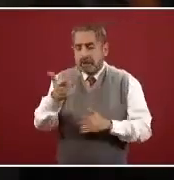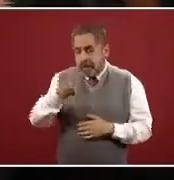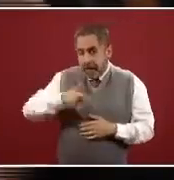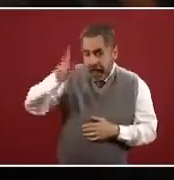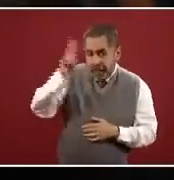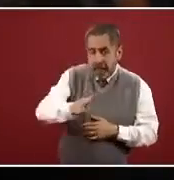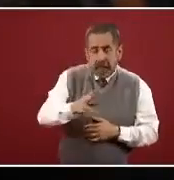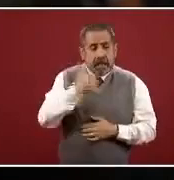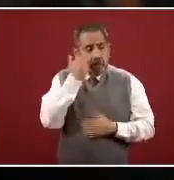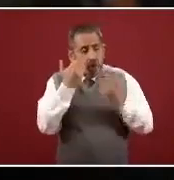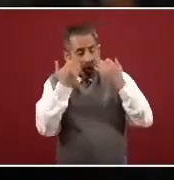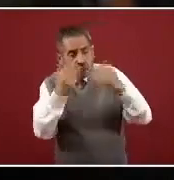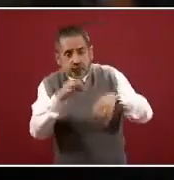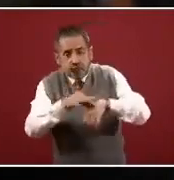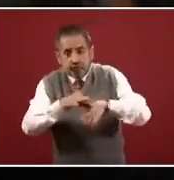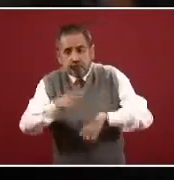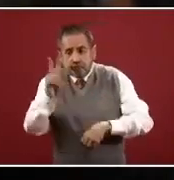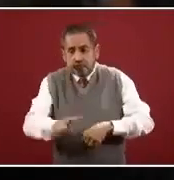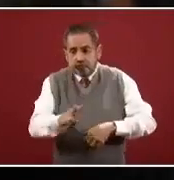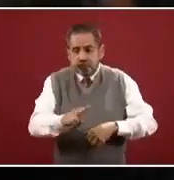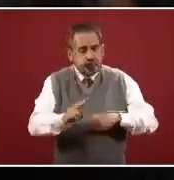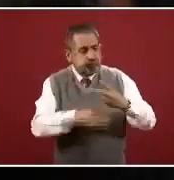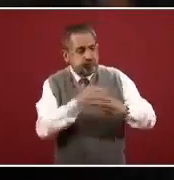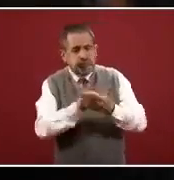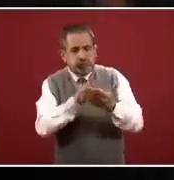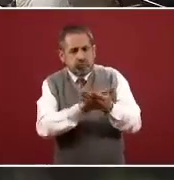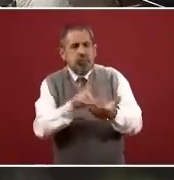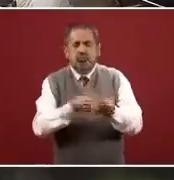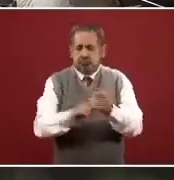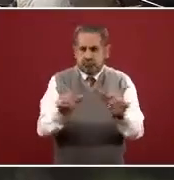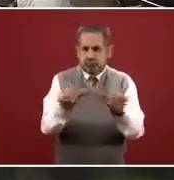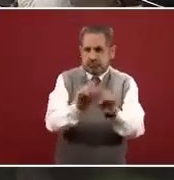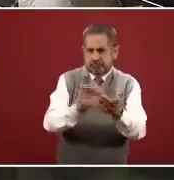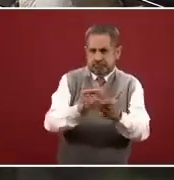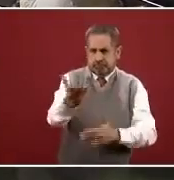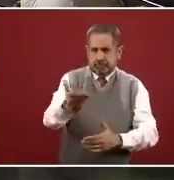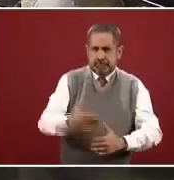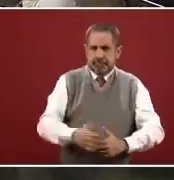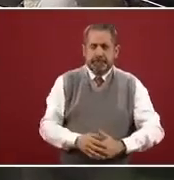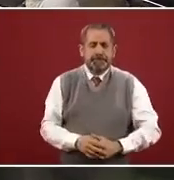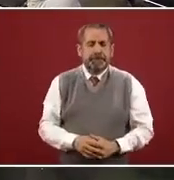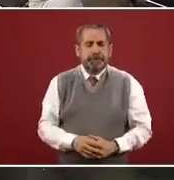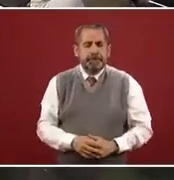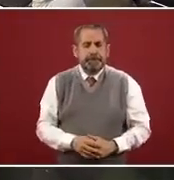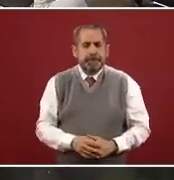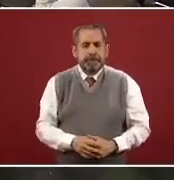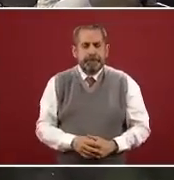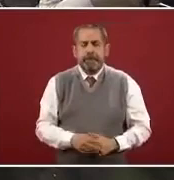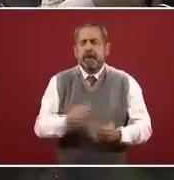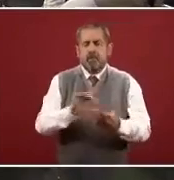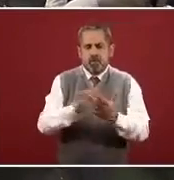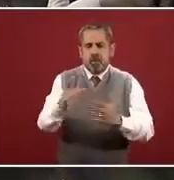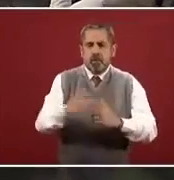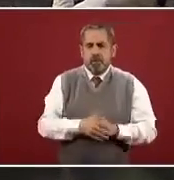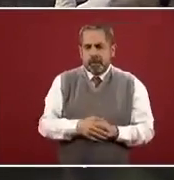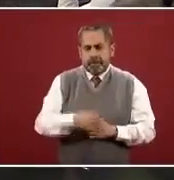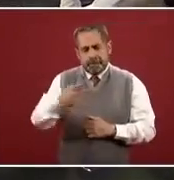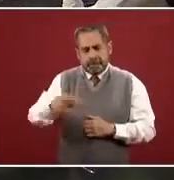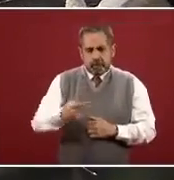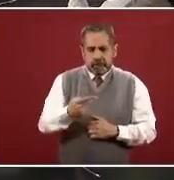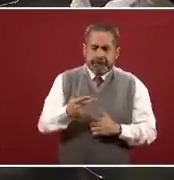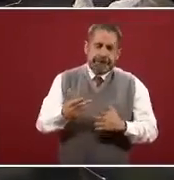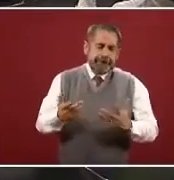que queremos ver que efectivamente se apliquen. Muchas gracias. Sí, muchas gracias por la pregunta, creo